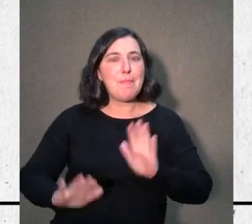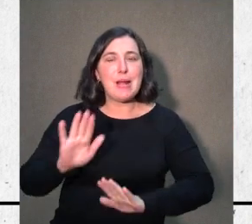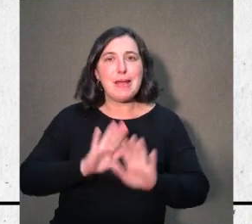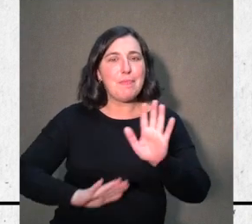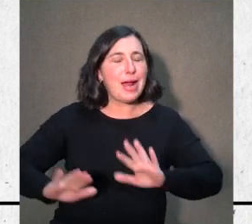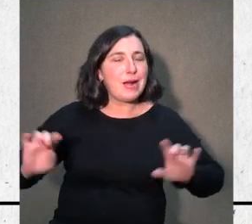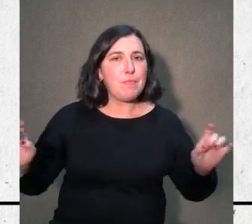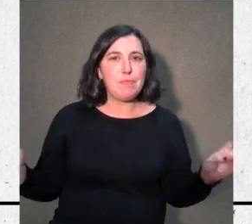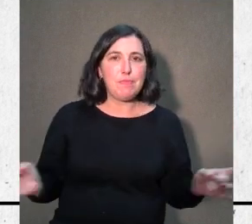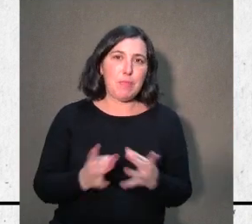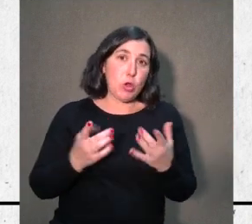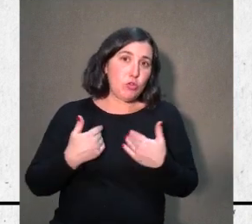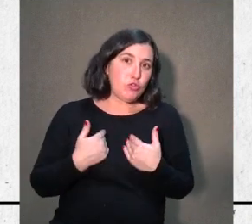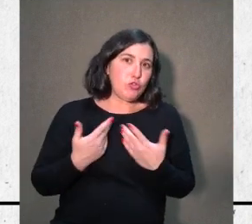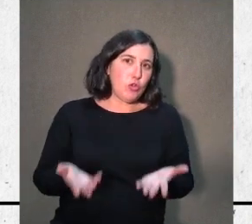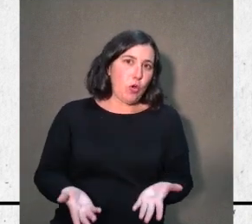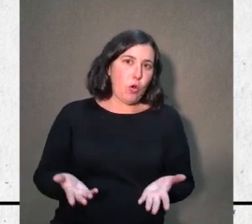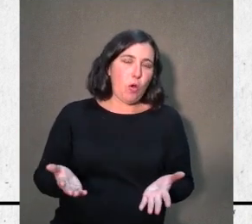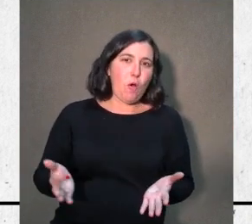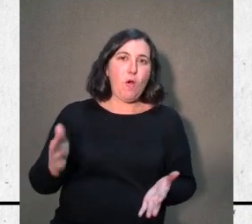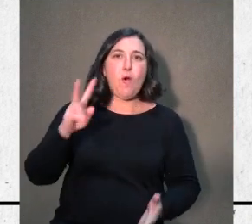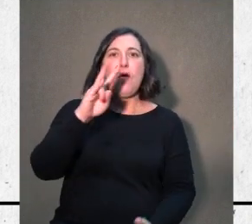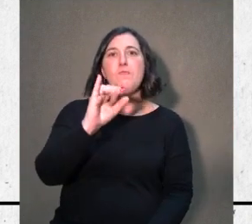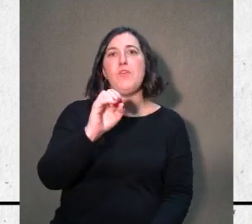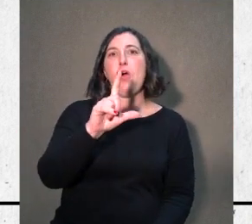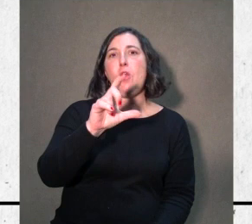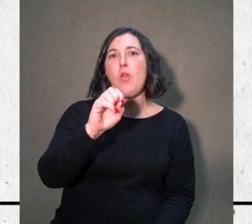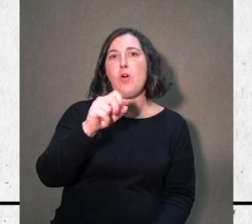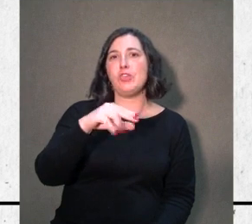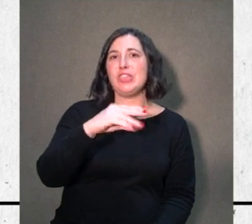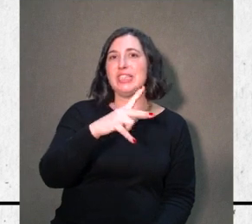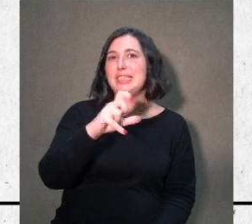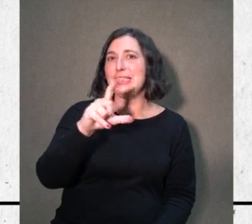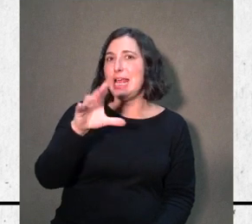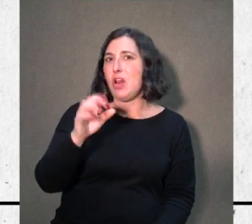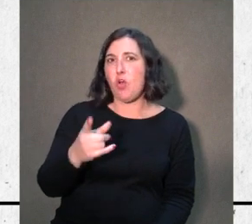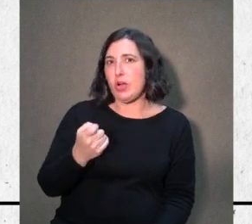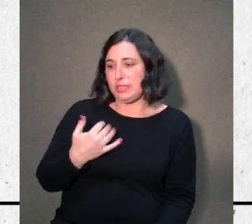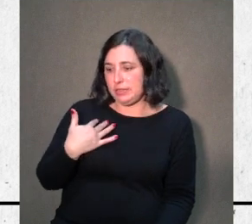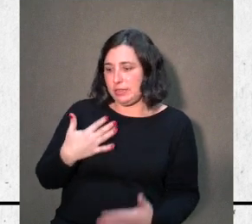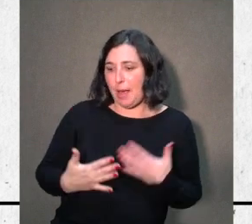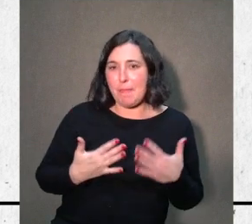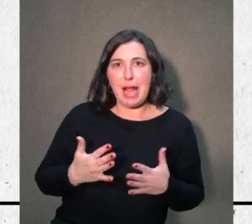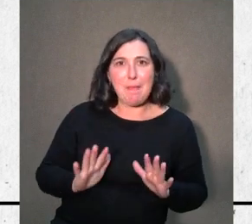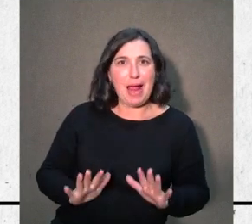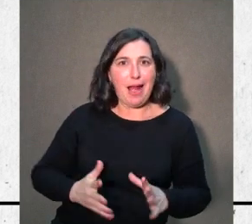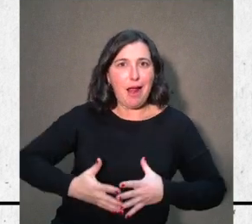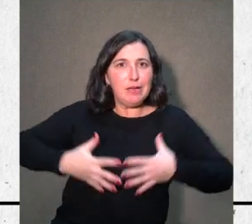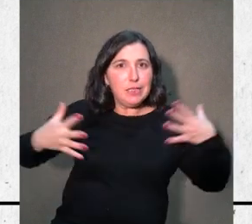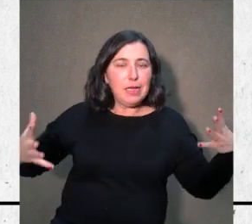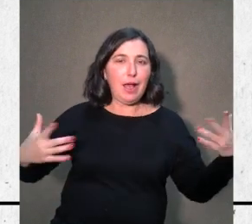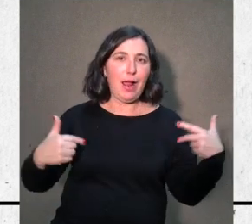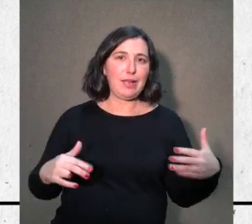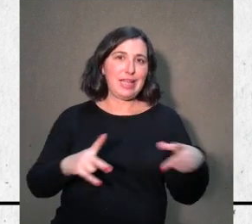que es un violonchelo, uno tiene que estar preparado para el instrumento, o un contrabajo, o el violín mismo, la viola, ¿no? Instrumentos de viento